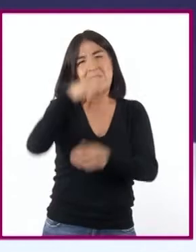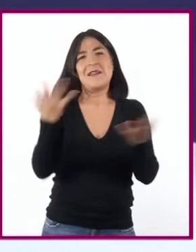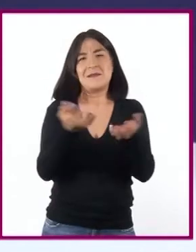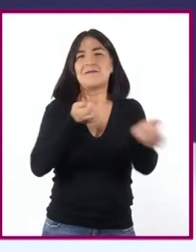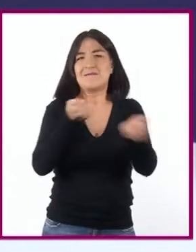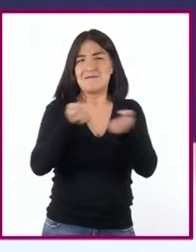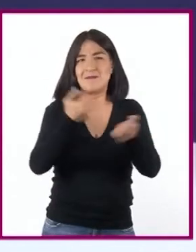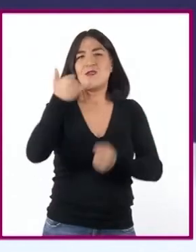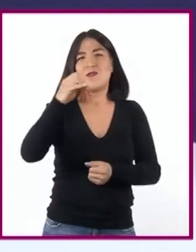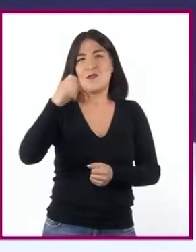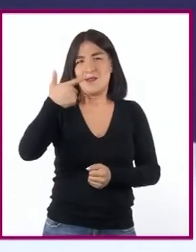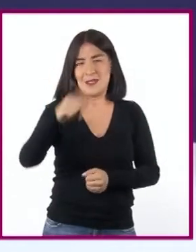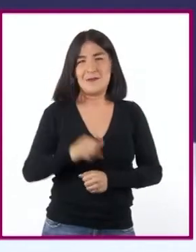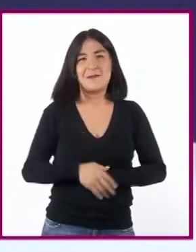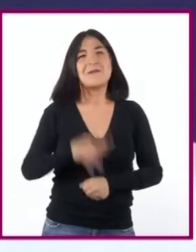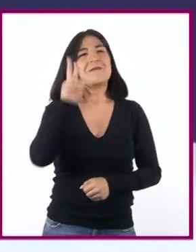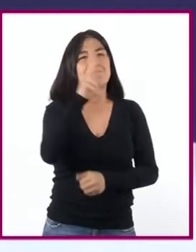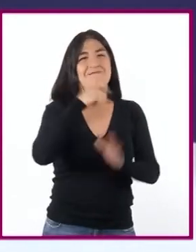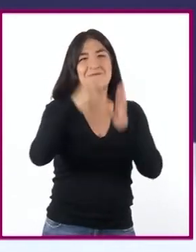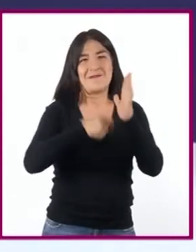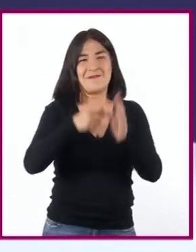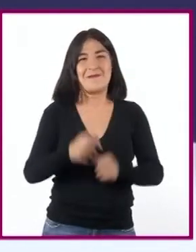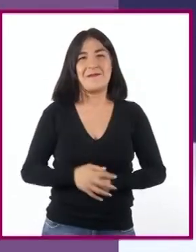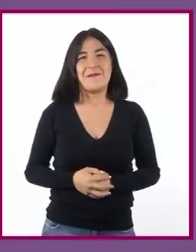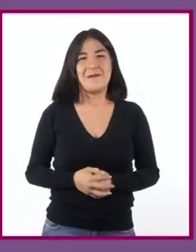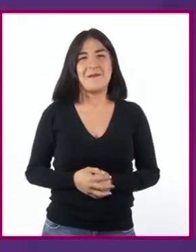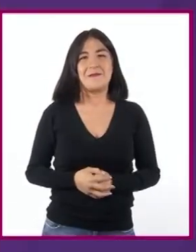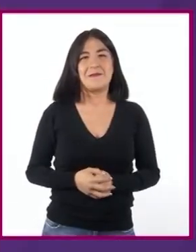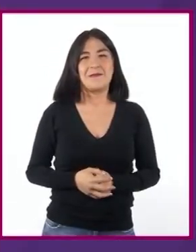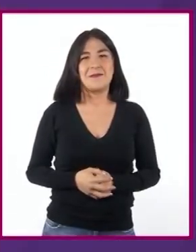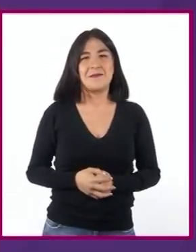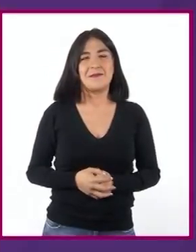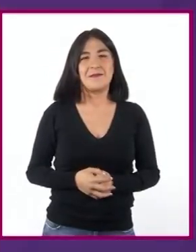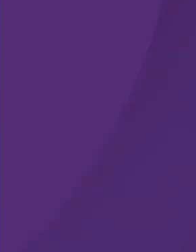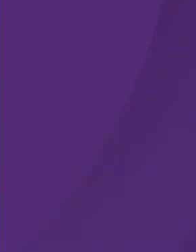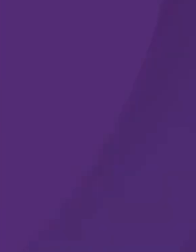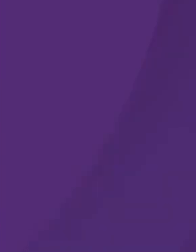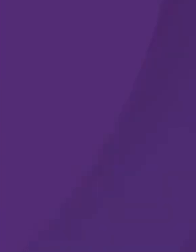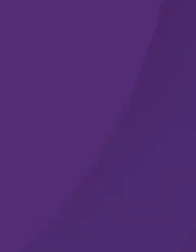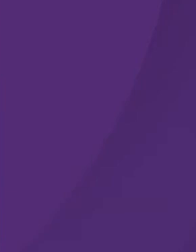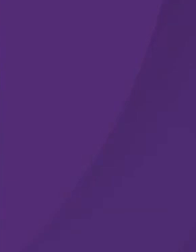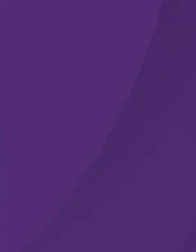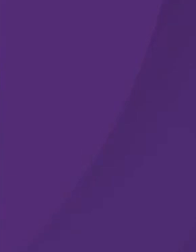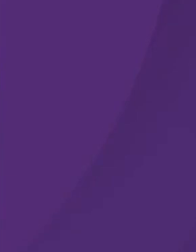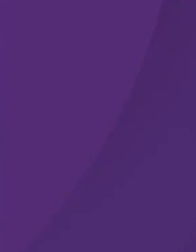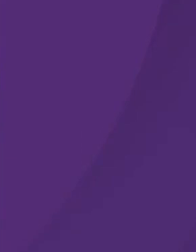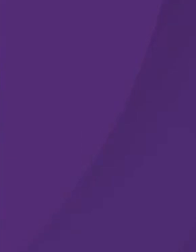con ustedes. Veamos el video.